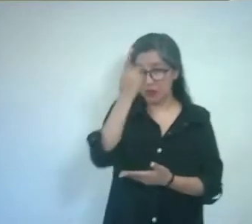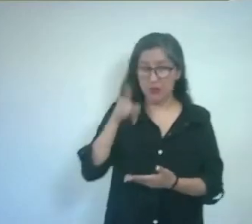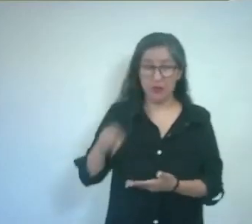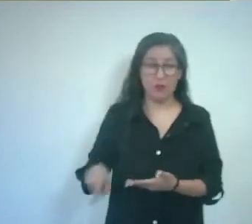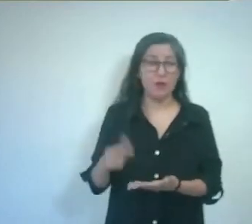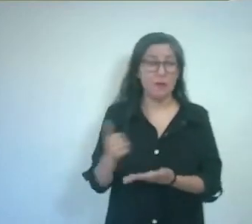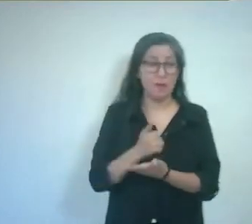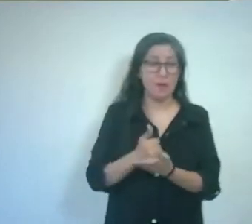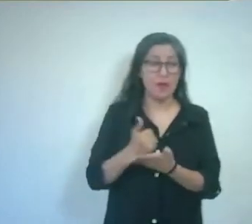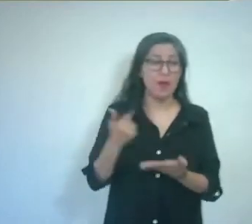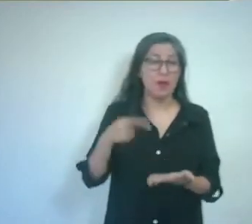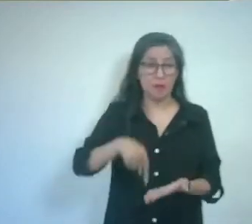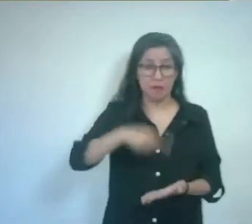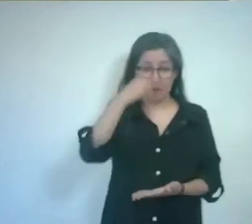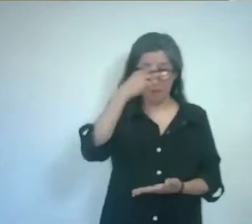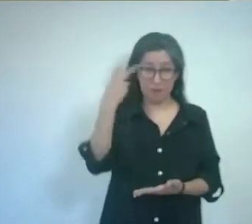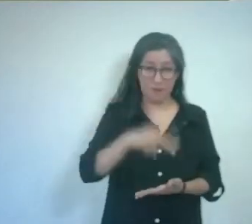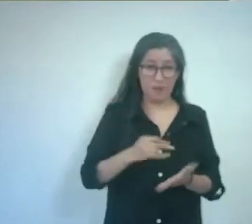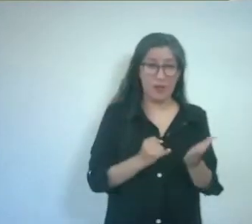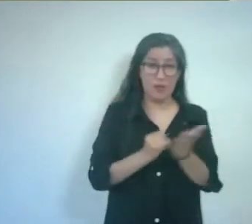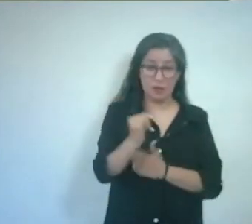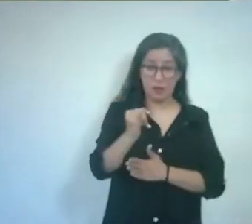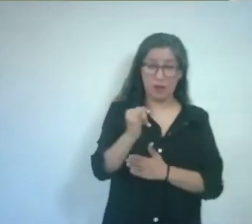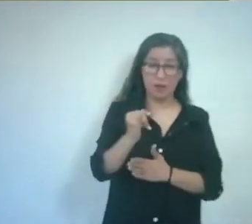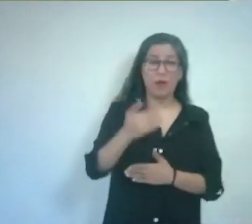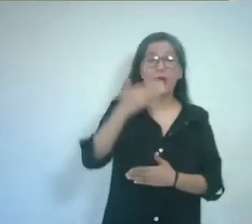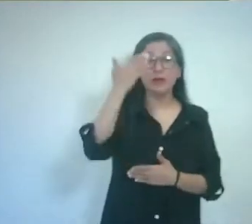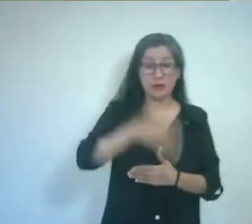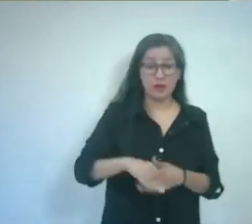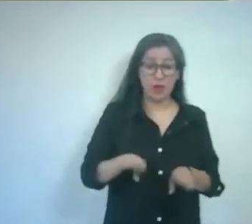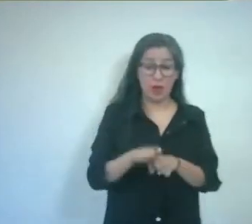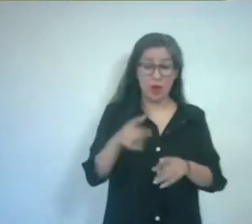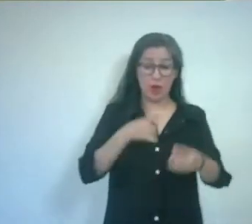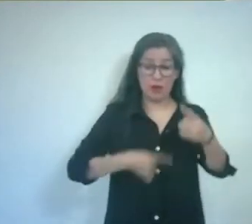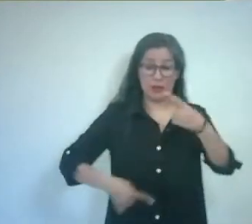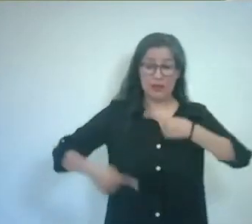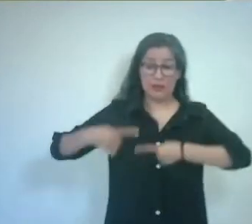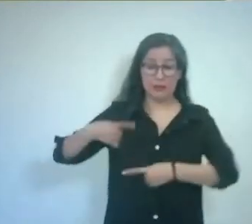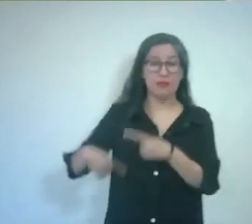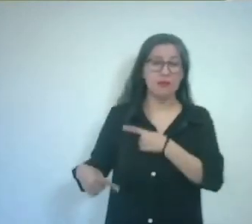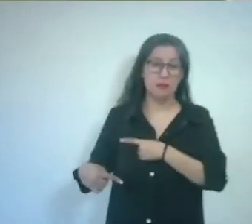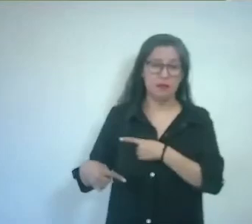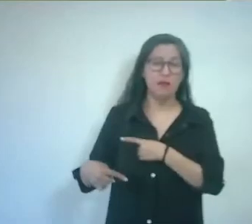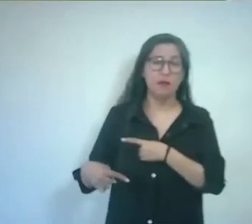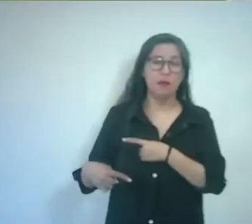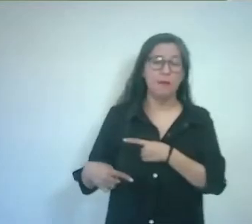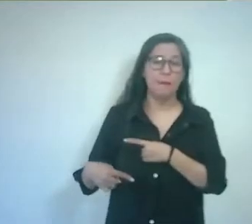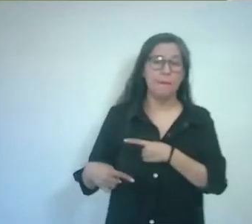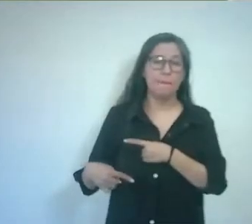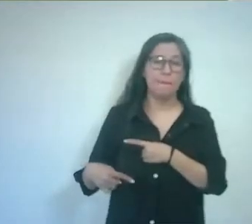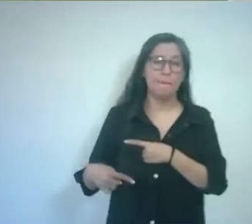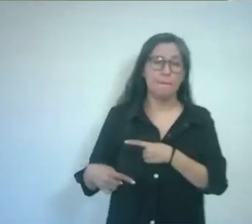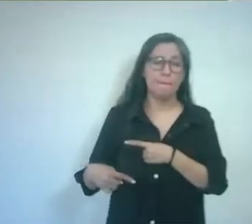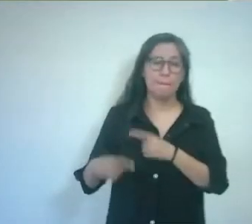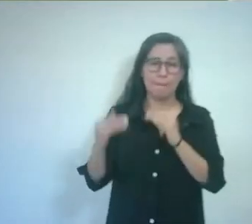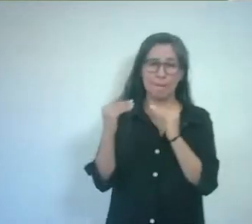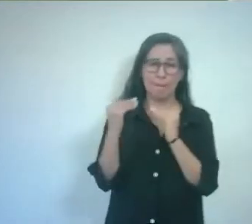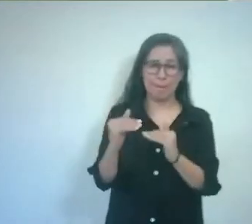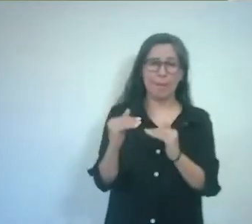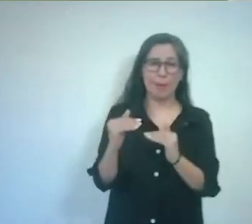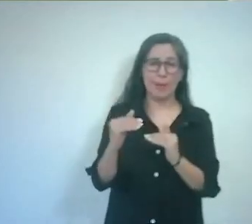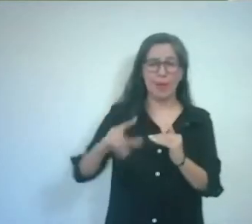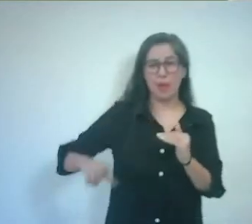ciudadanos mexicanos sepa revertir esa tentación de llegar a un